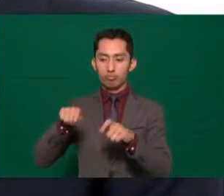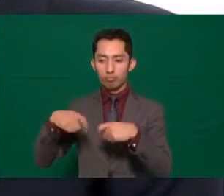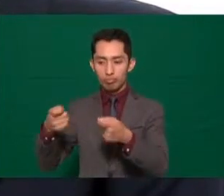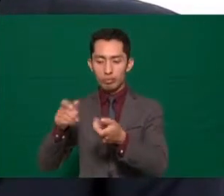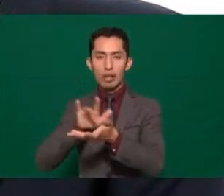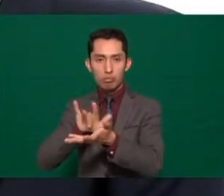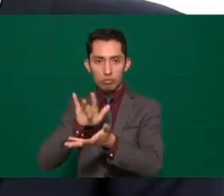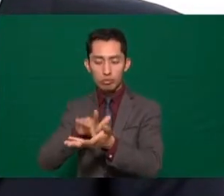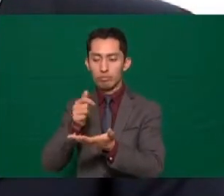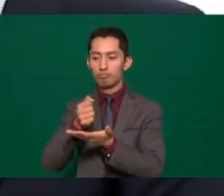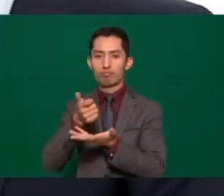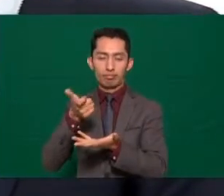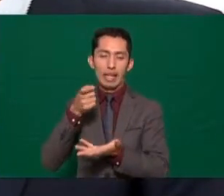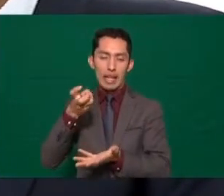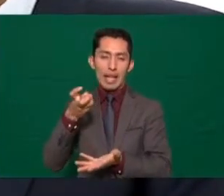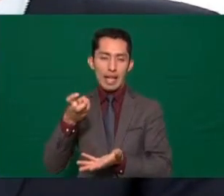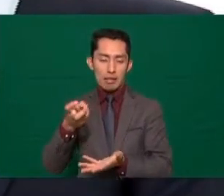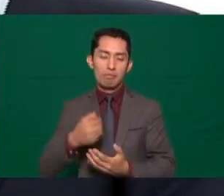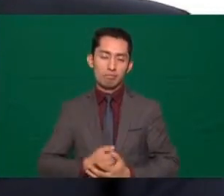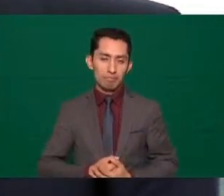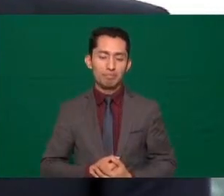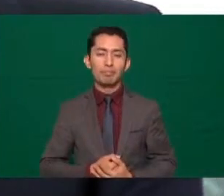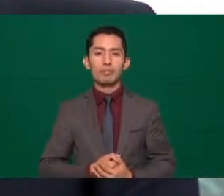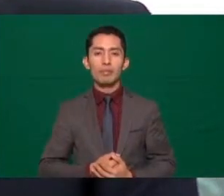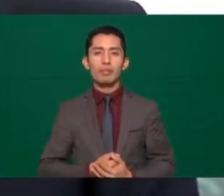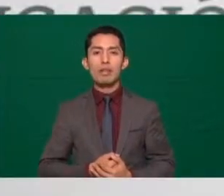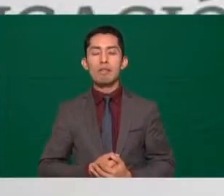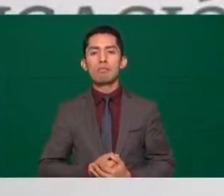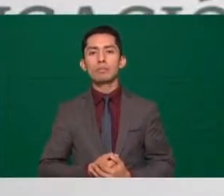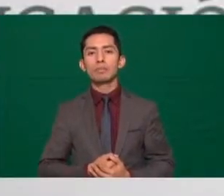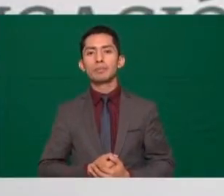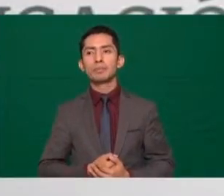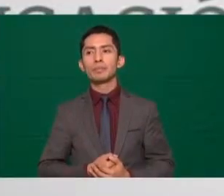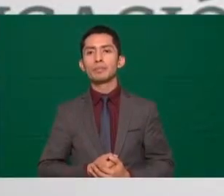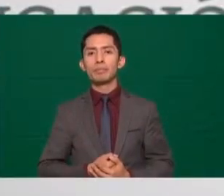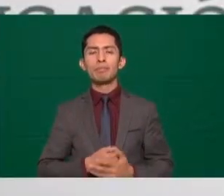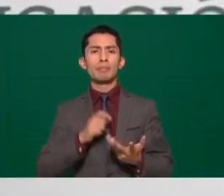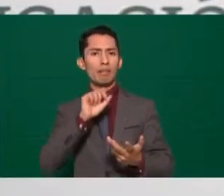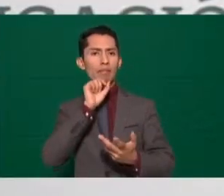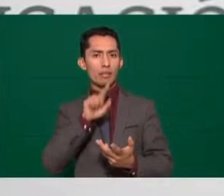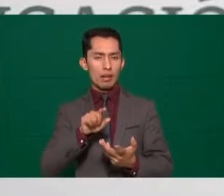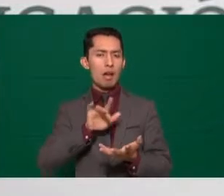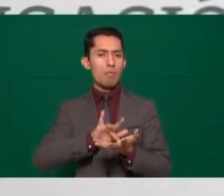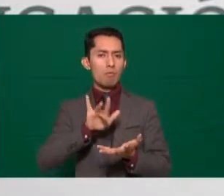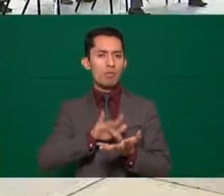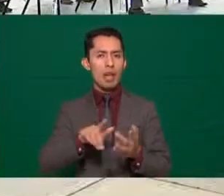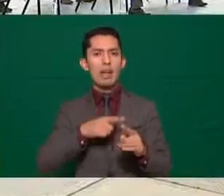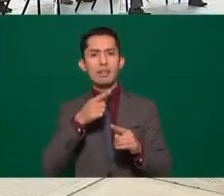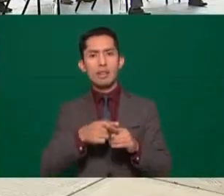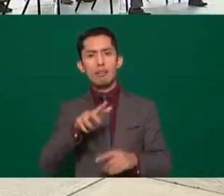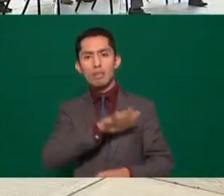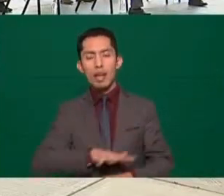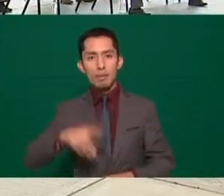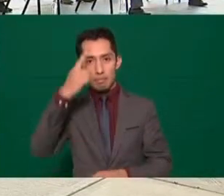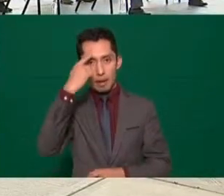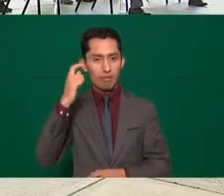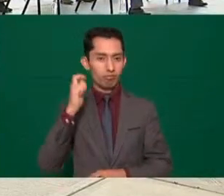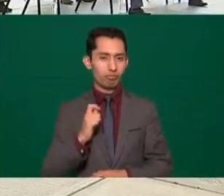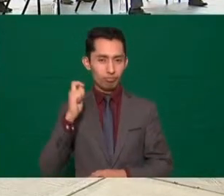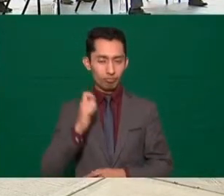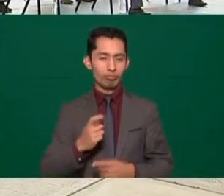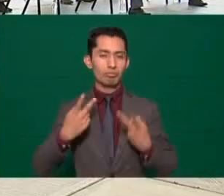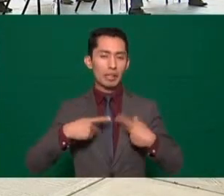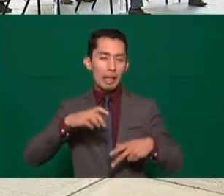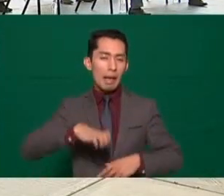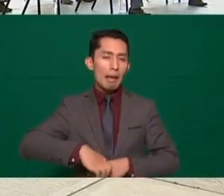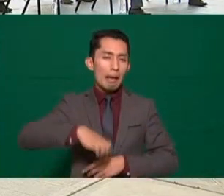Vamos también a seguir apoyando con pensiones a los adultos